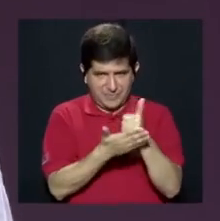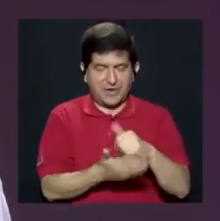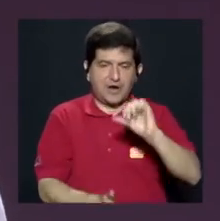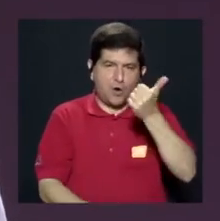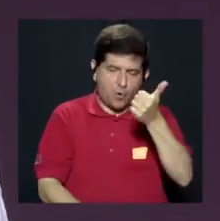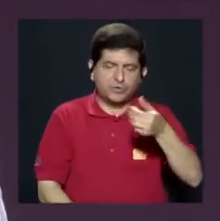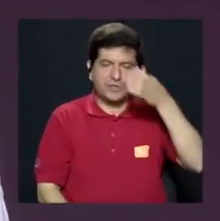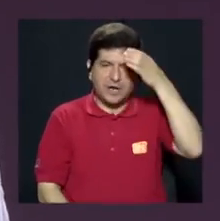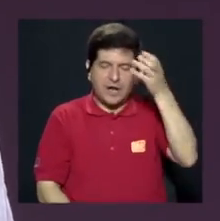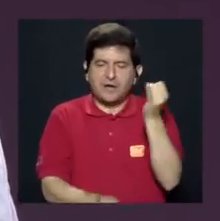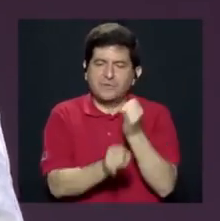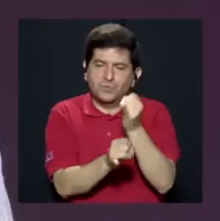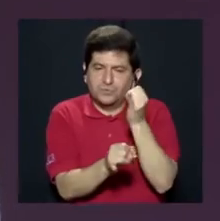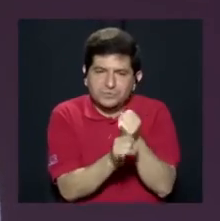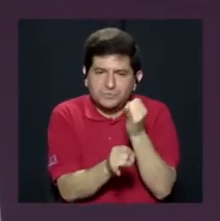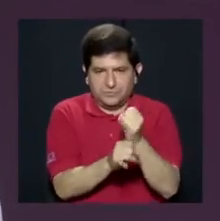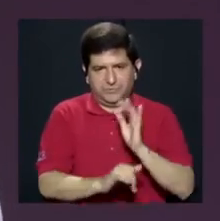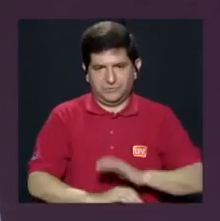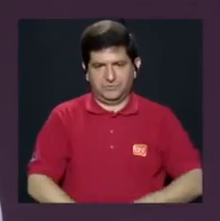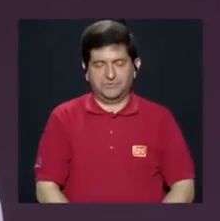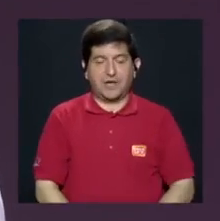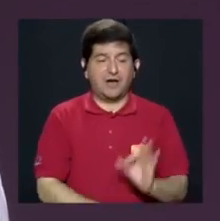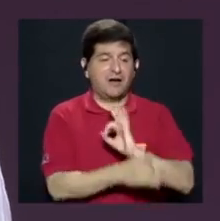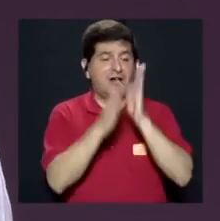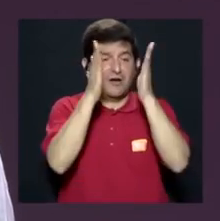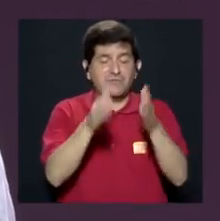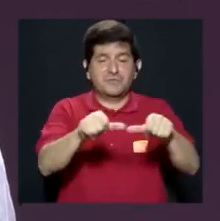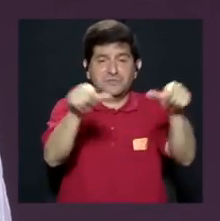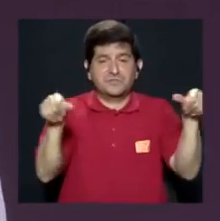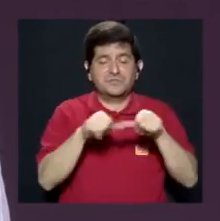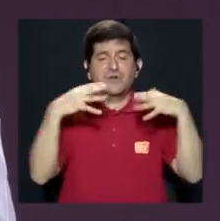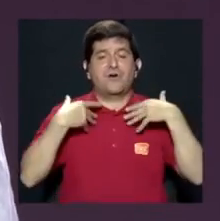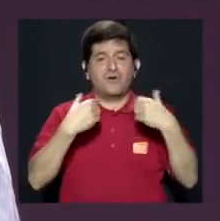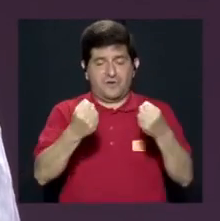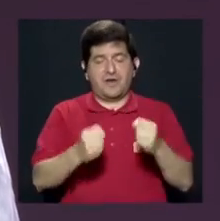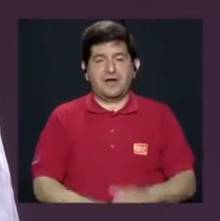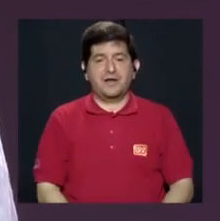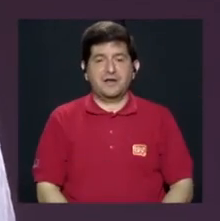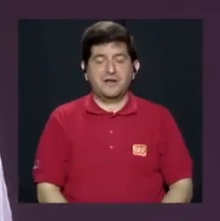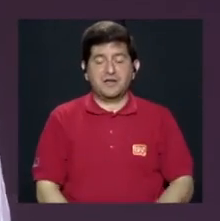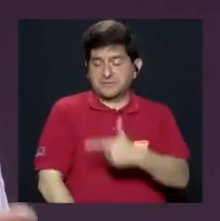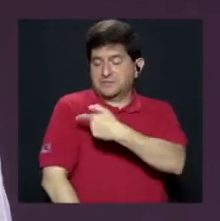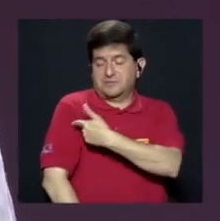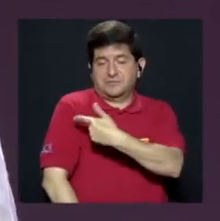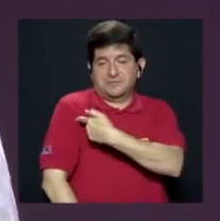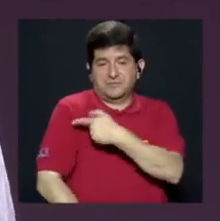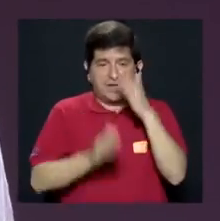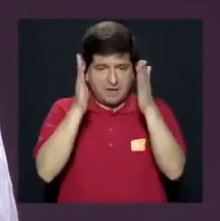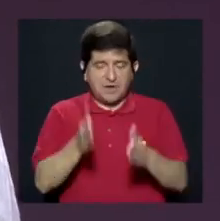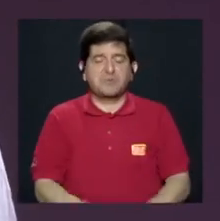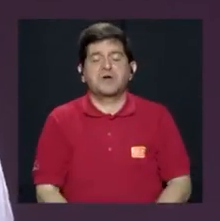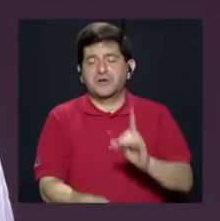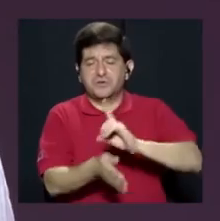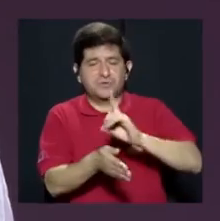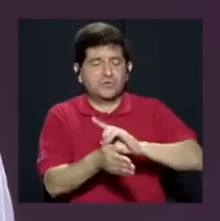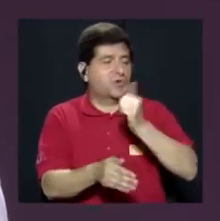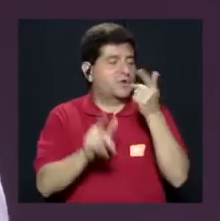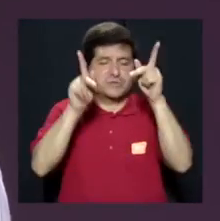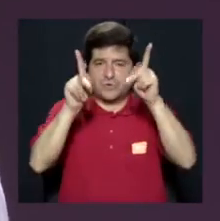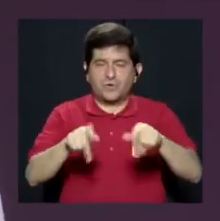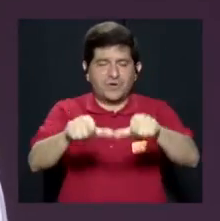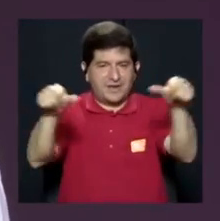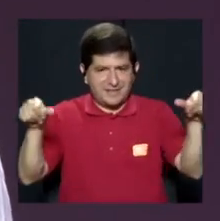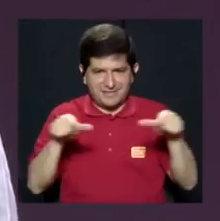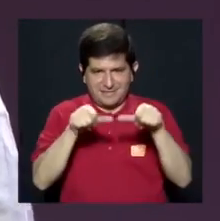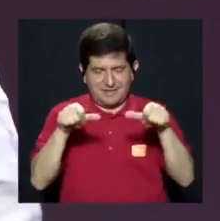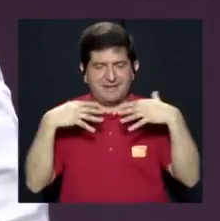una cultura institucional en la que los funcionarios del área de la salud, llámese el personal de enfermería, el personal de medicina, cualquier otro personal del